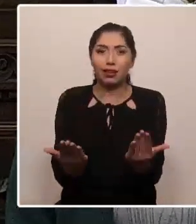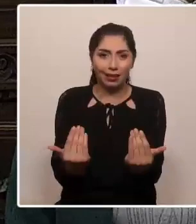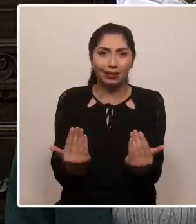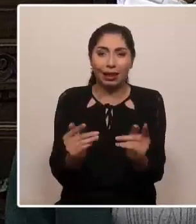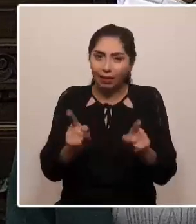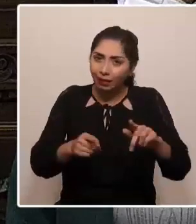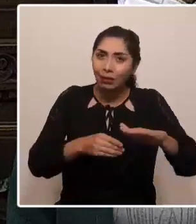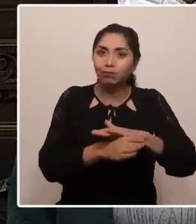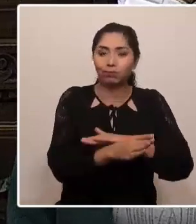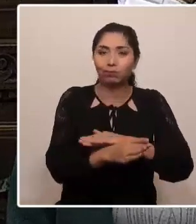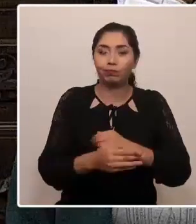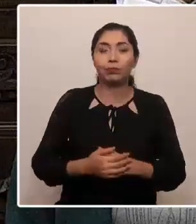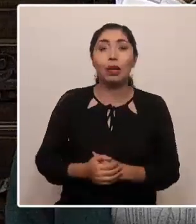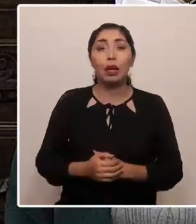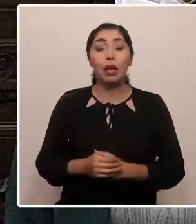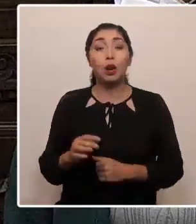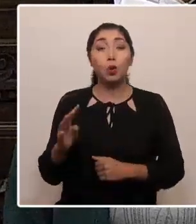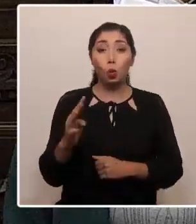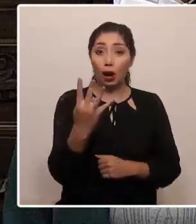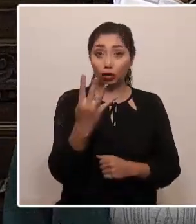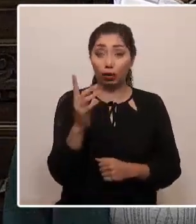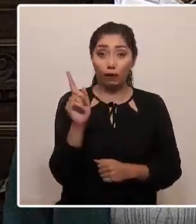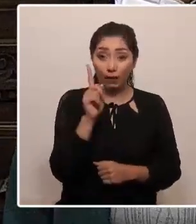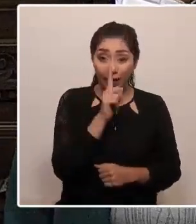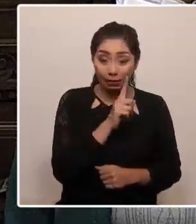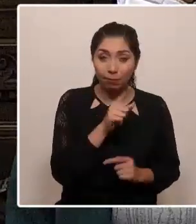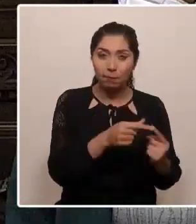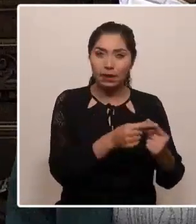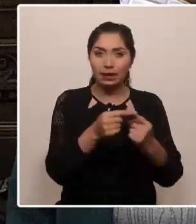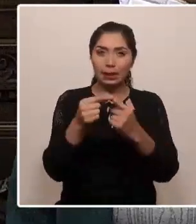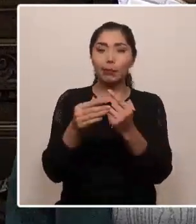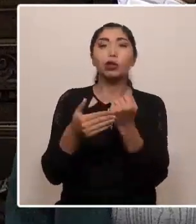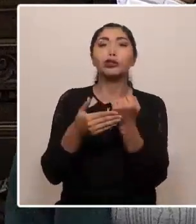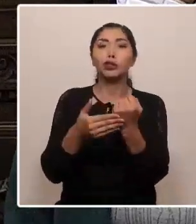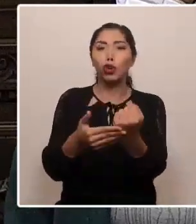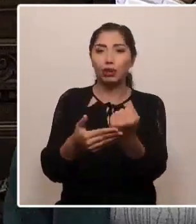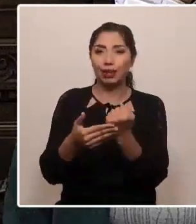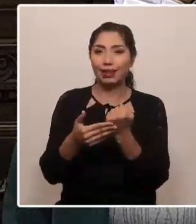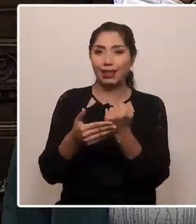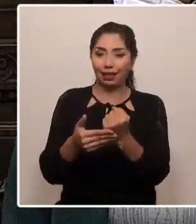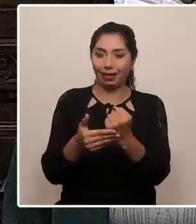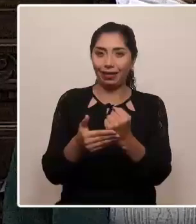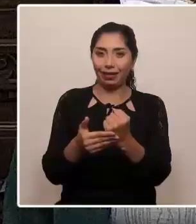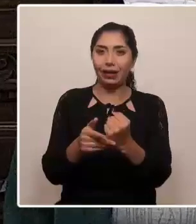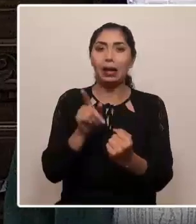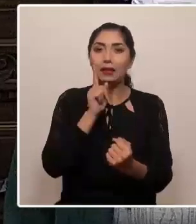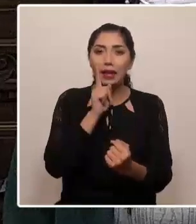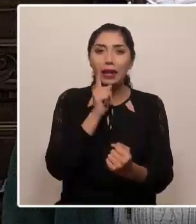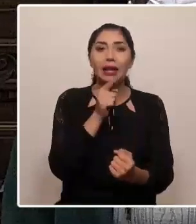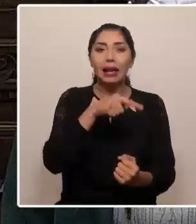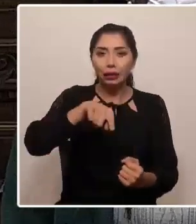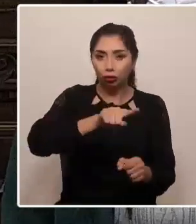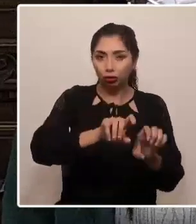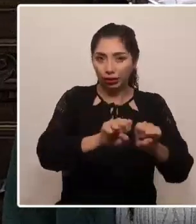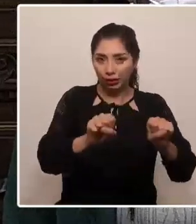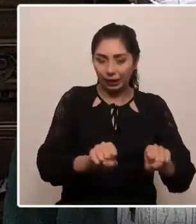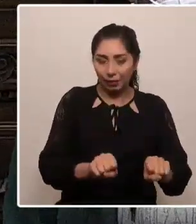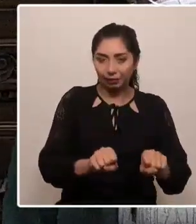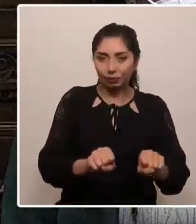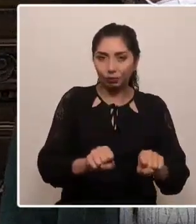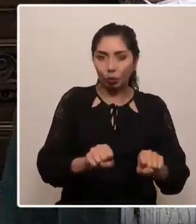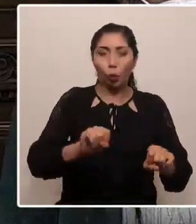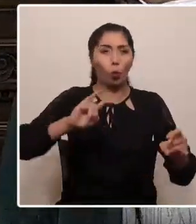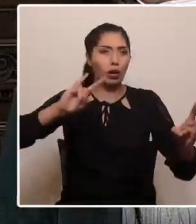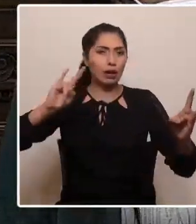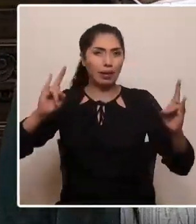Finalmente, el cuarto elemento se refiere al principio de solidaridad que caracteriza estos sistemas. La universalidad que se